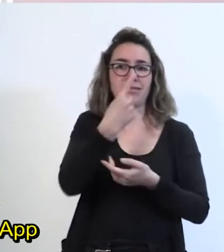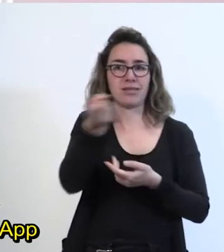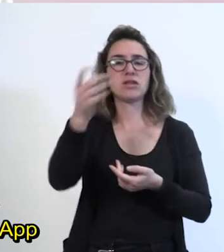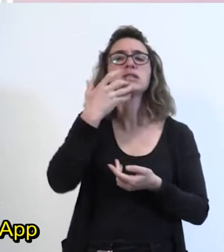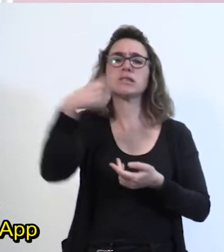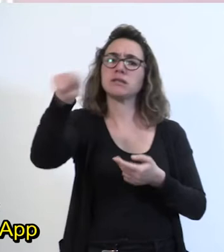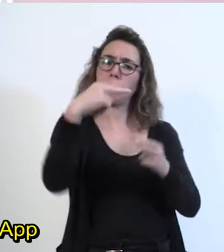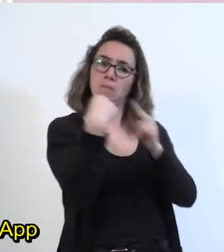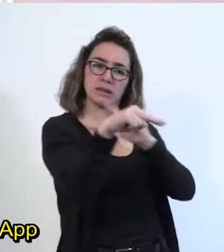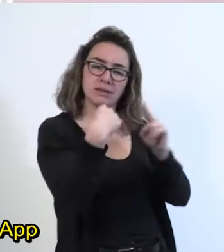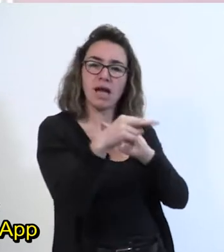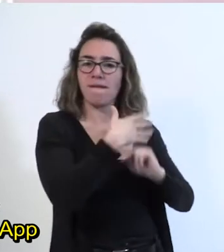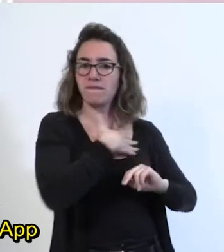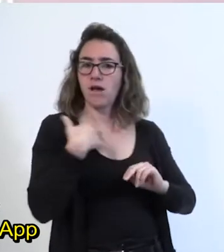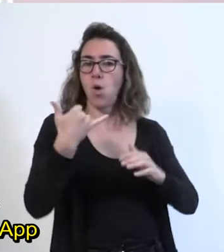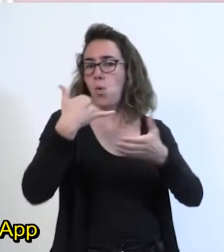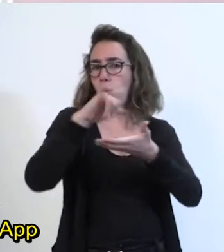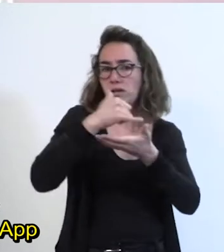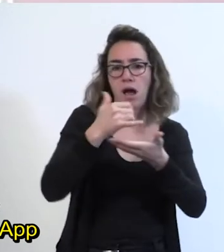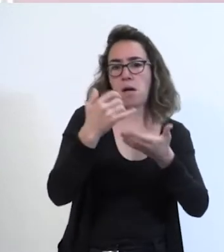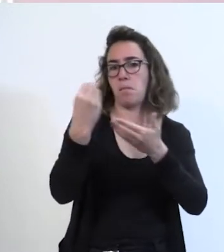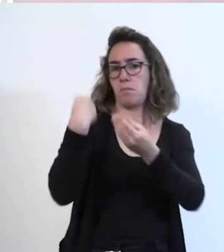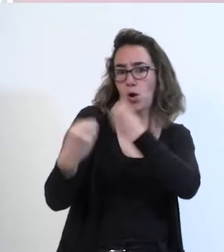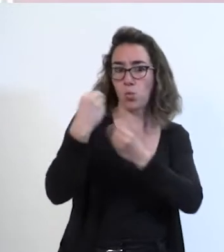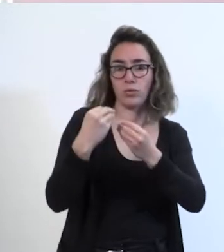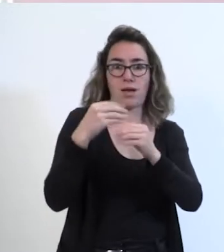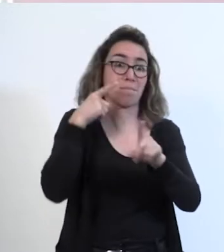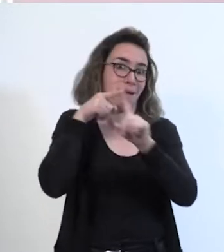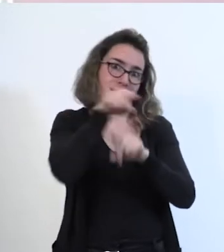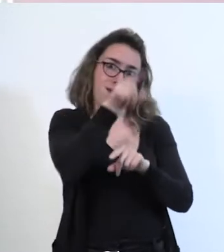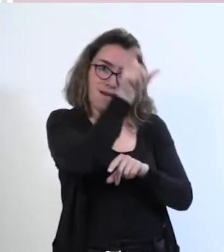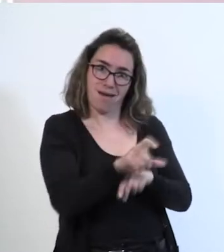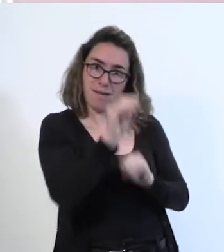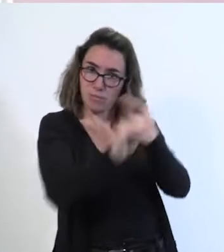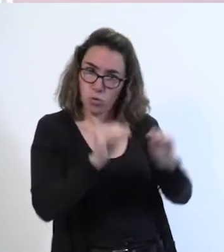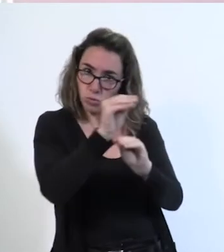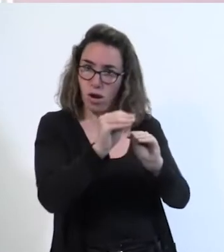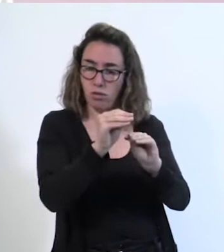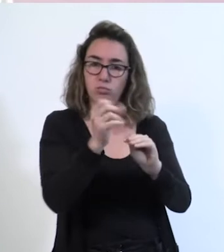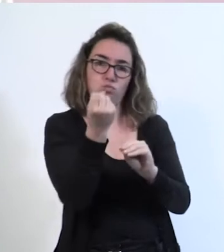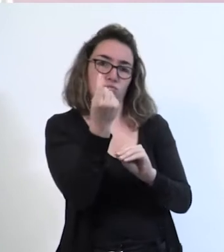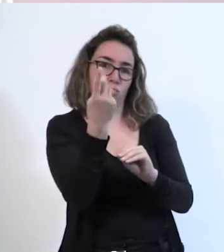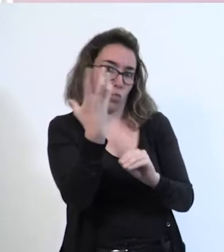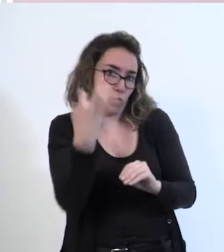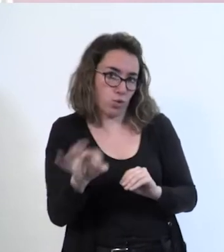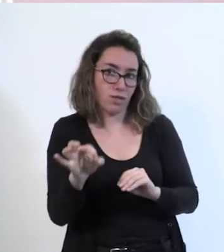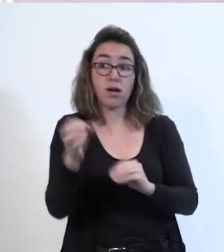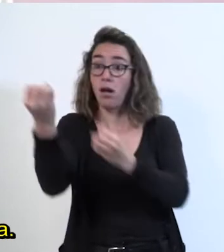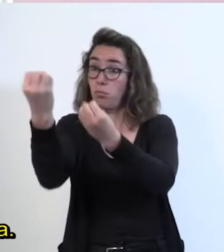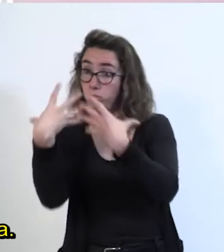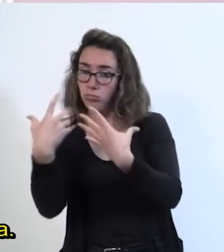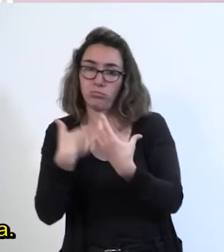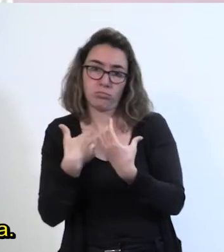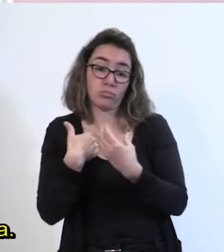teléfono al que pueden dirigir sus mensajes de Telegram o WhatsApp para que te dirijan preguntas que si te parece